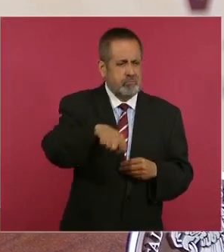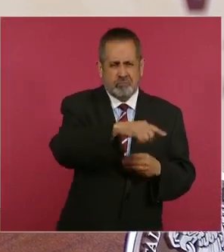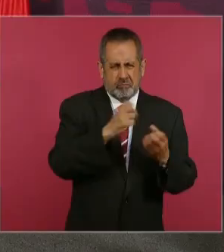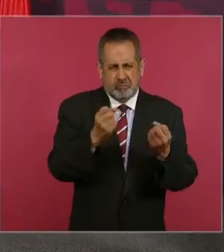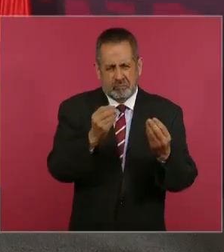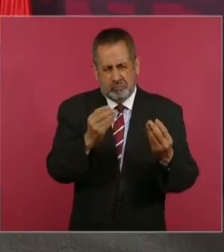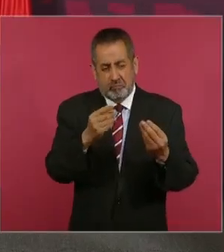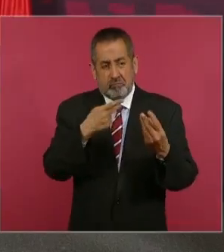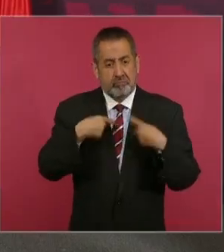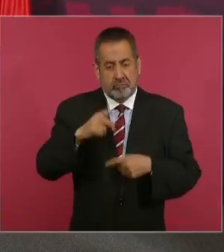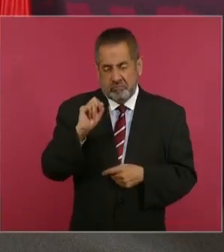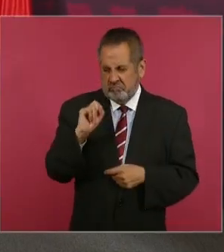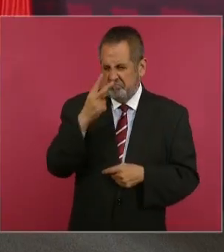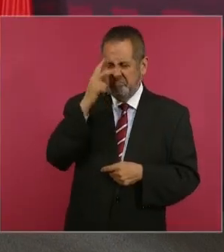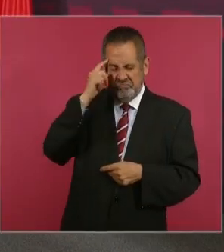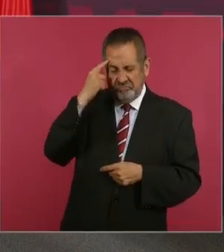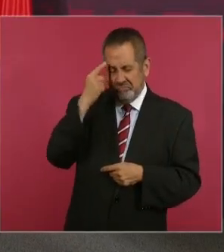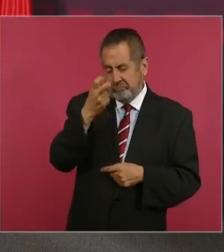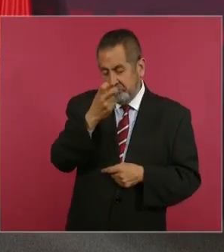con